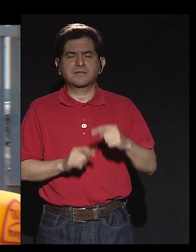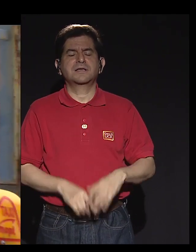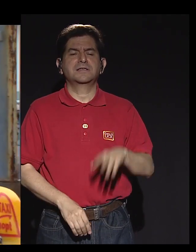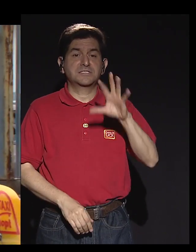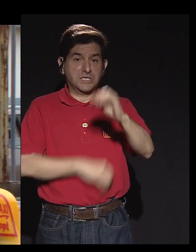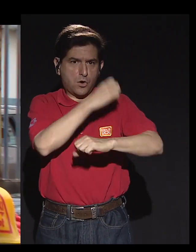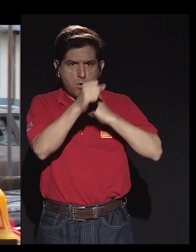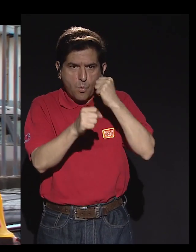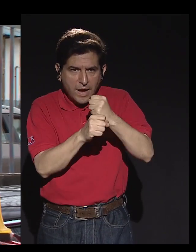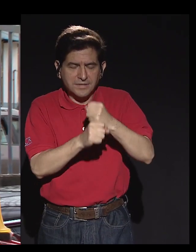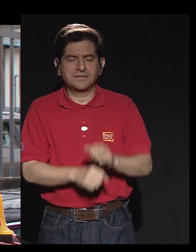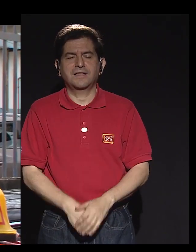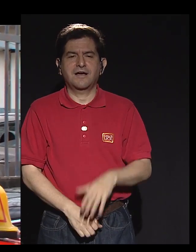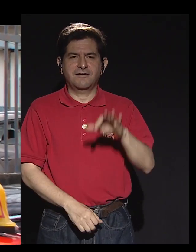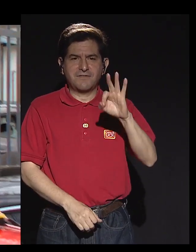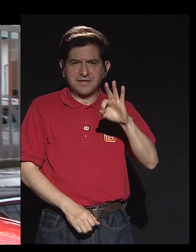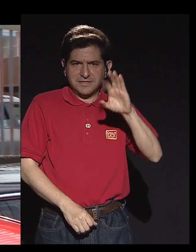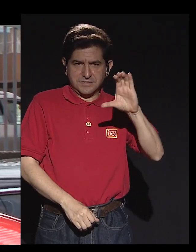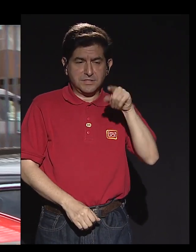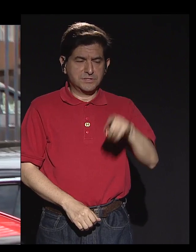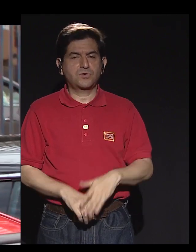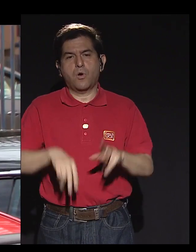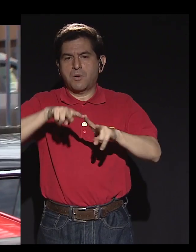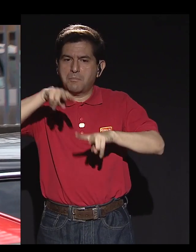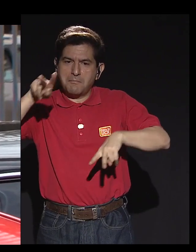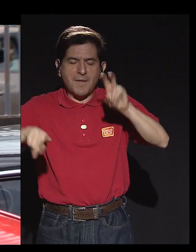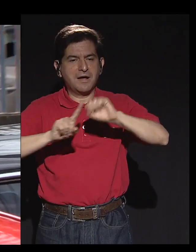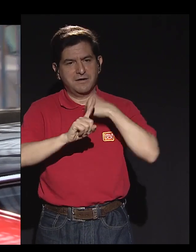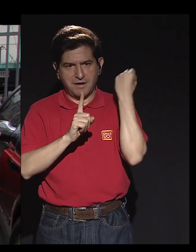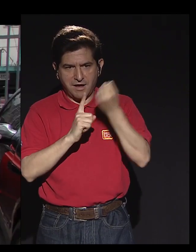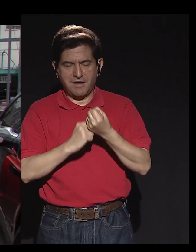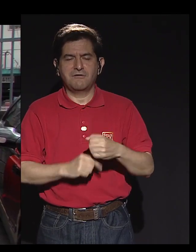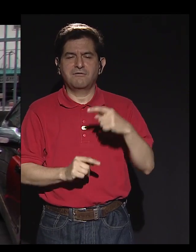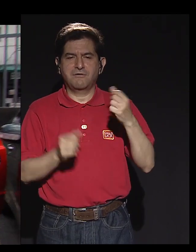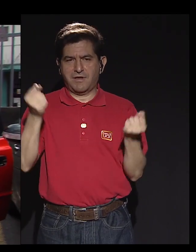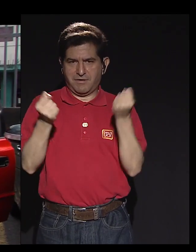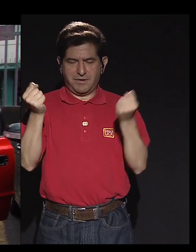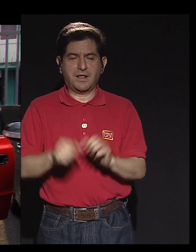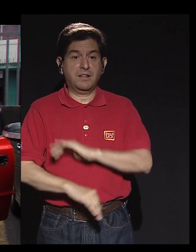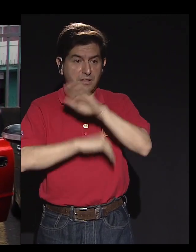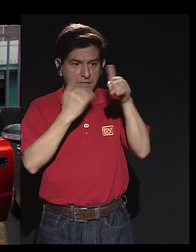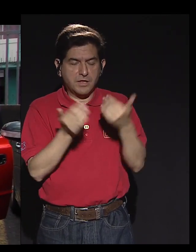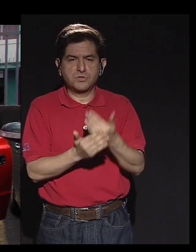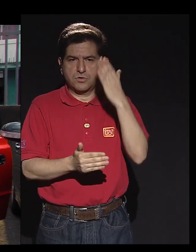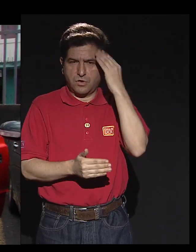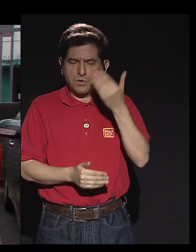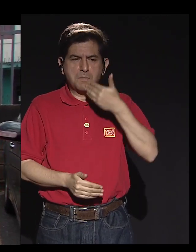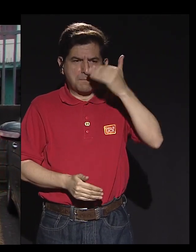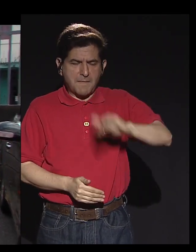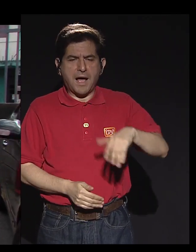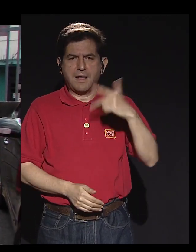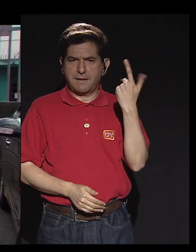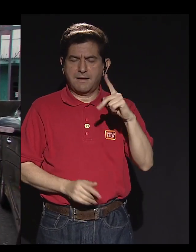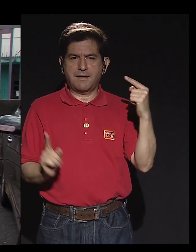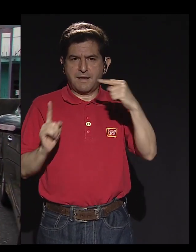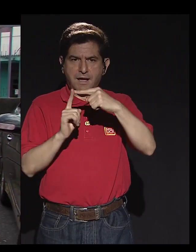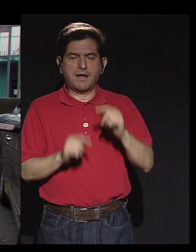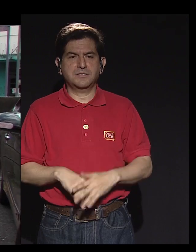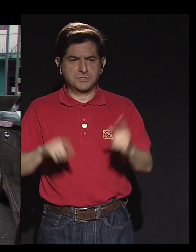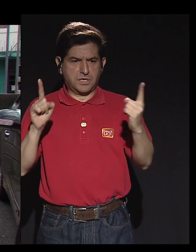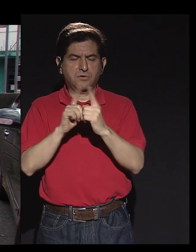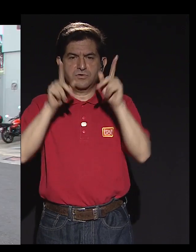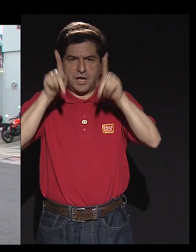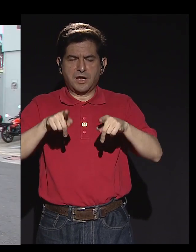por más de 5 décadas, Francisco Camacho ha tenido sus altibajos manejando. Tiene de todo, desde experiencias malas y peligrosas